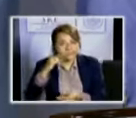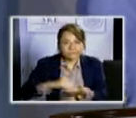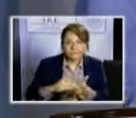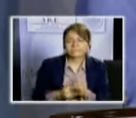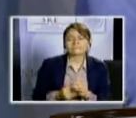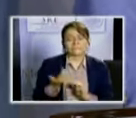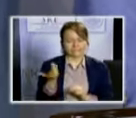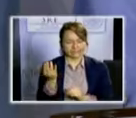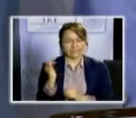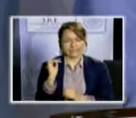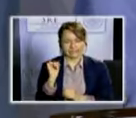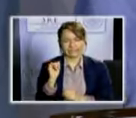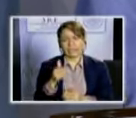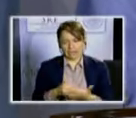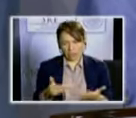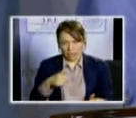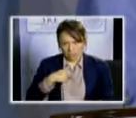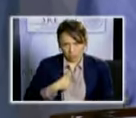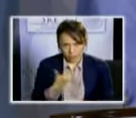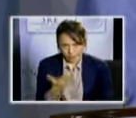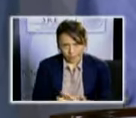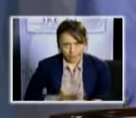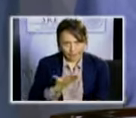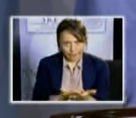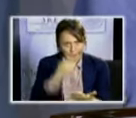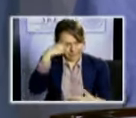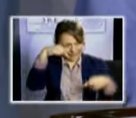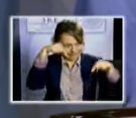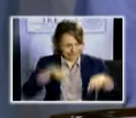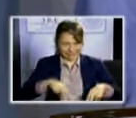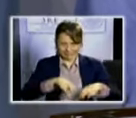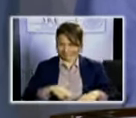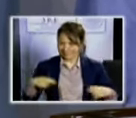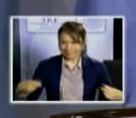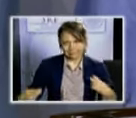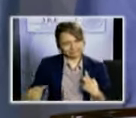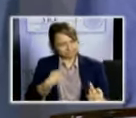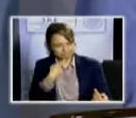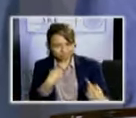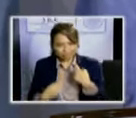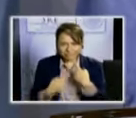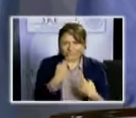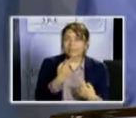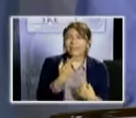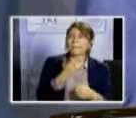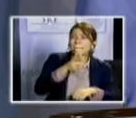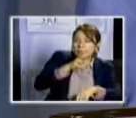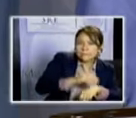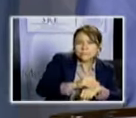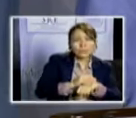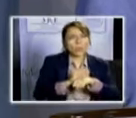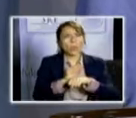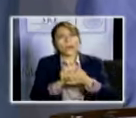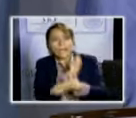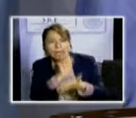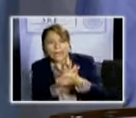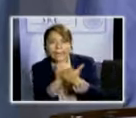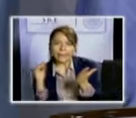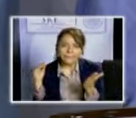diría para los legisladores, que esta discusión sobre legalizar o no legalizar,